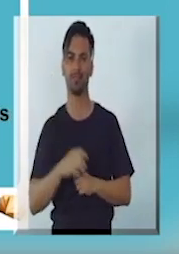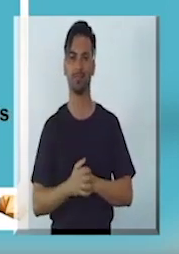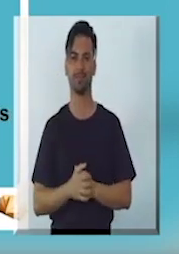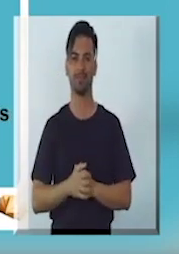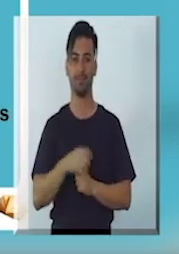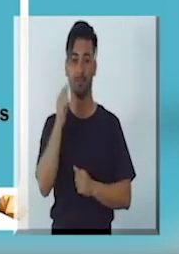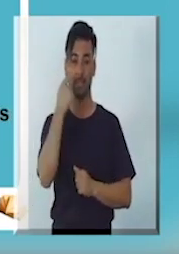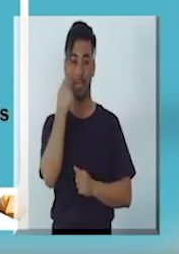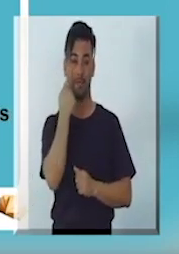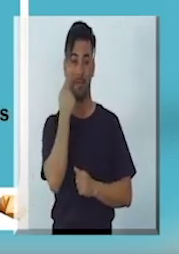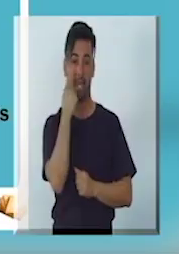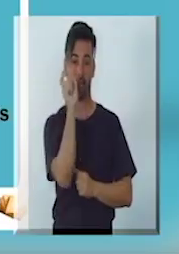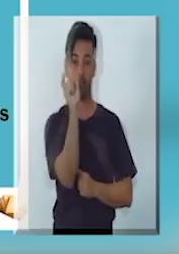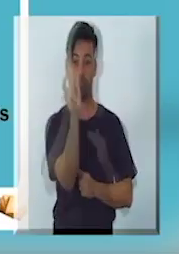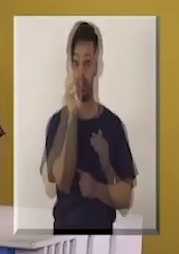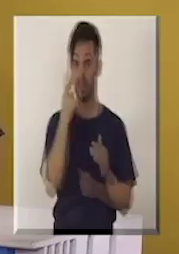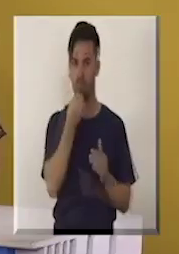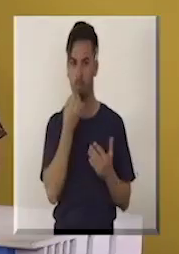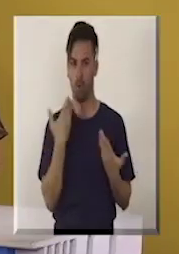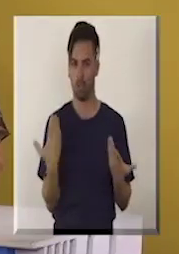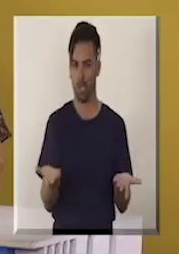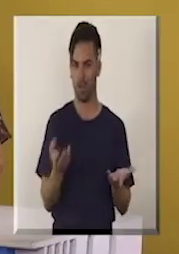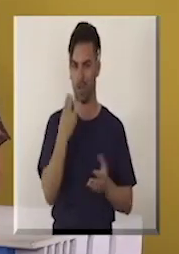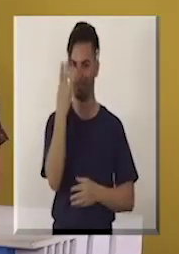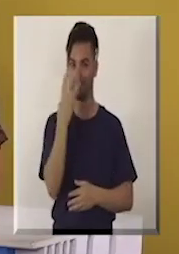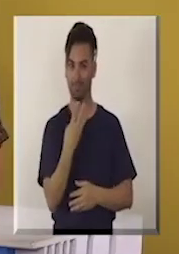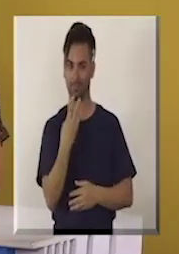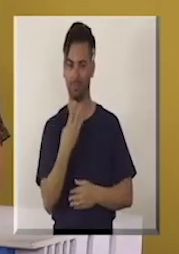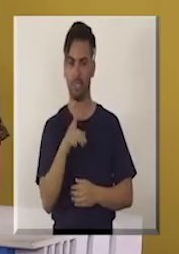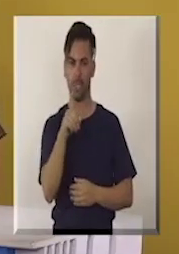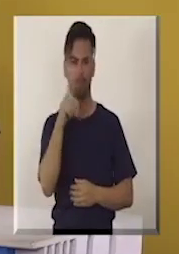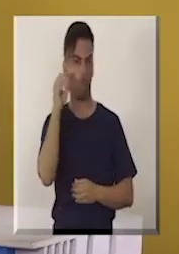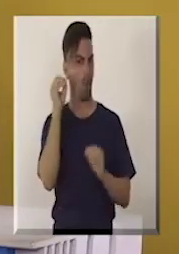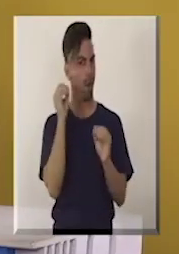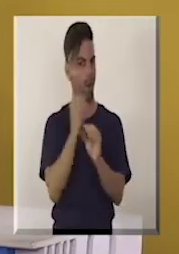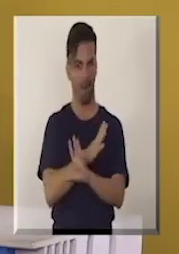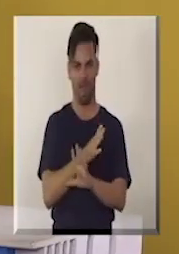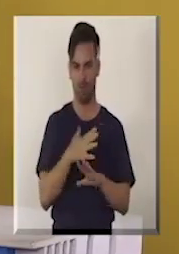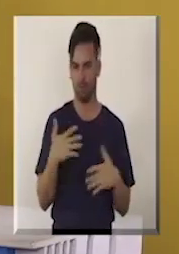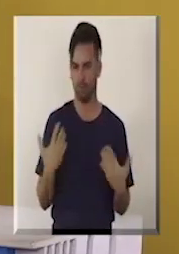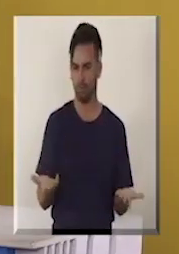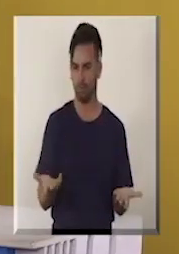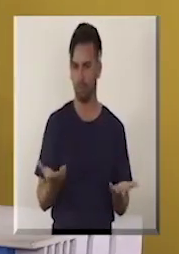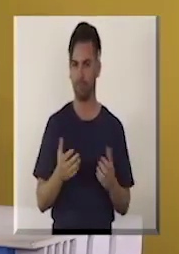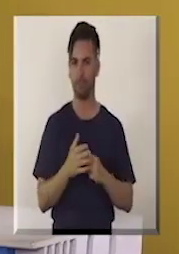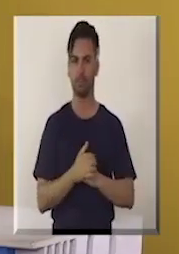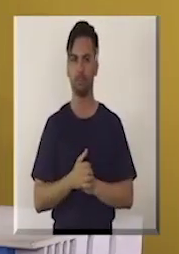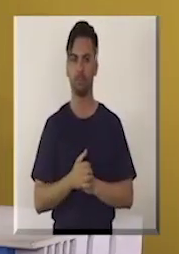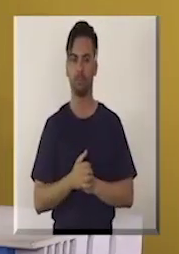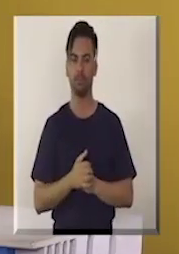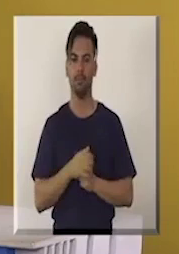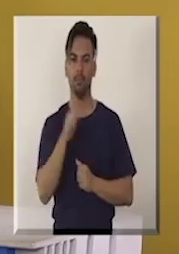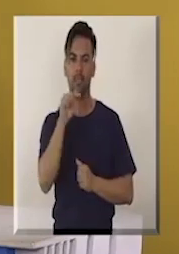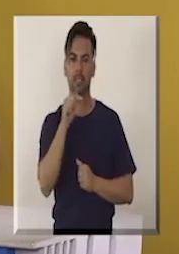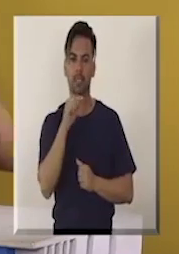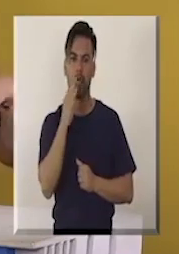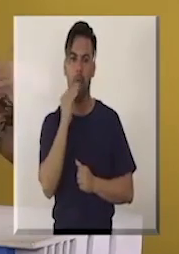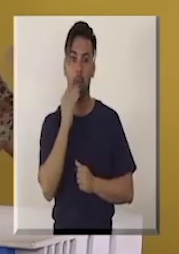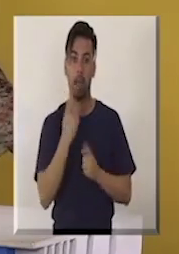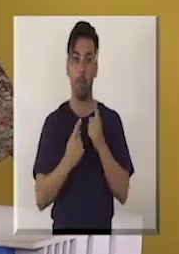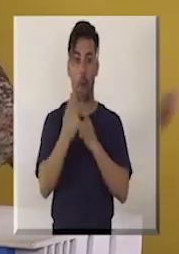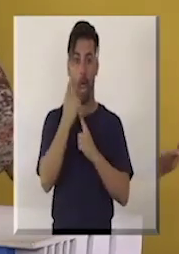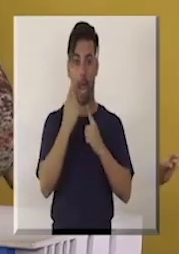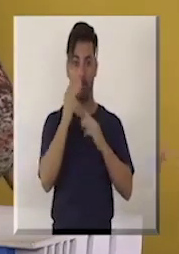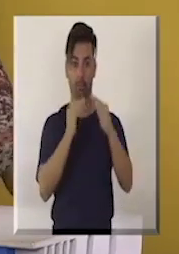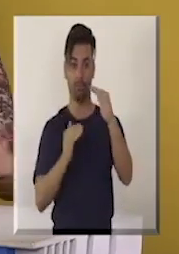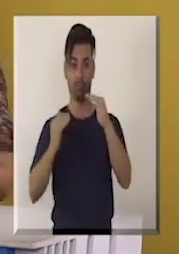te permiten 3 posibilidades. Lo que usted tiene que tener muy claro es que cuando hablamos de que algo excede a